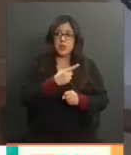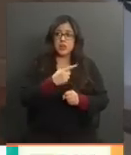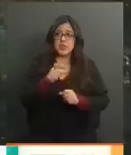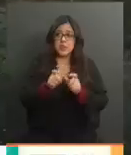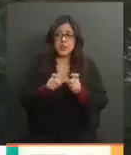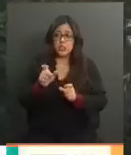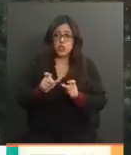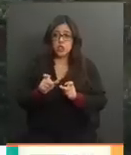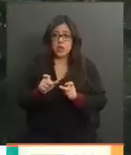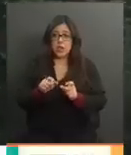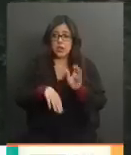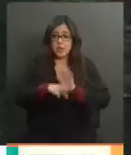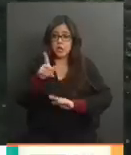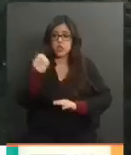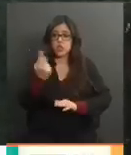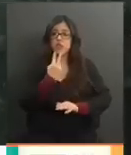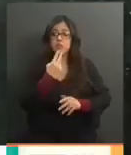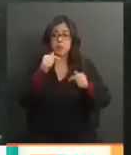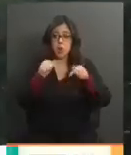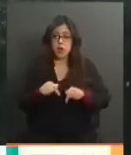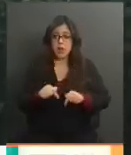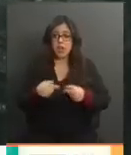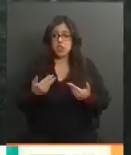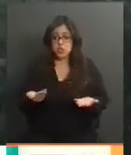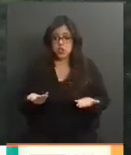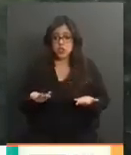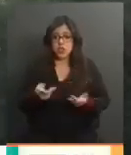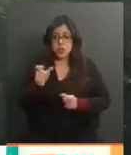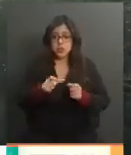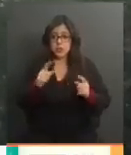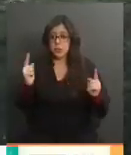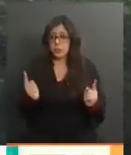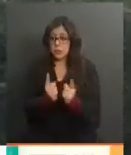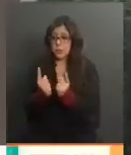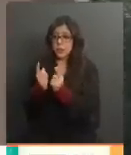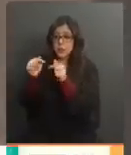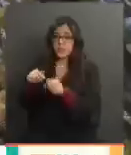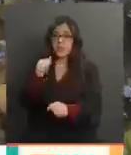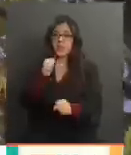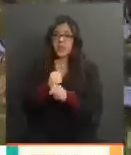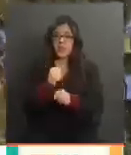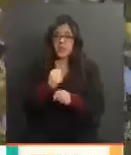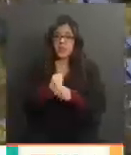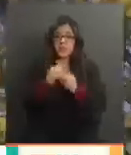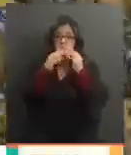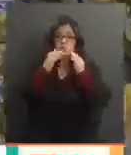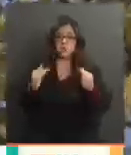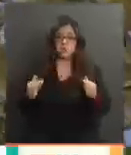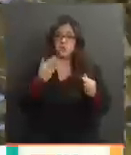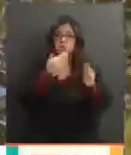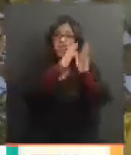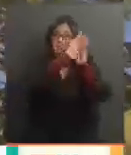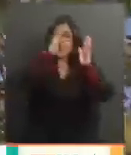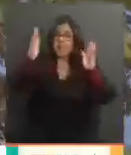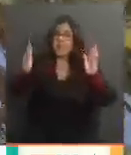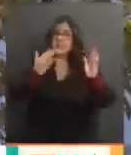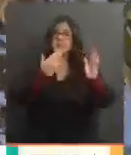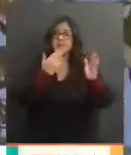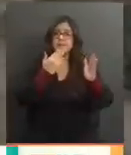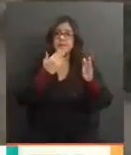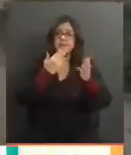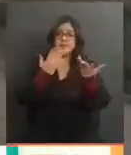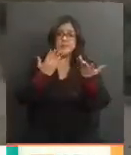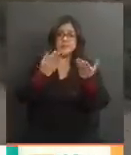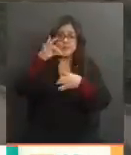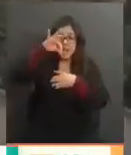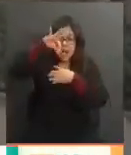nosotros vivimos acá en Chimbarongo. Por lo tanto, la gente que tú vas a encontrar acá trabajando en la casona, en la bodega, en los viñedos, pertenece a la comunidad. Por